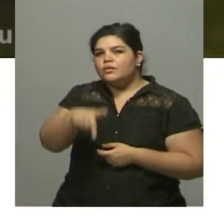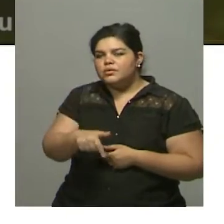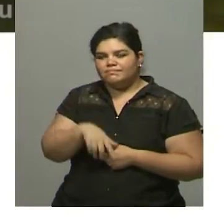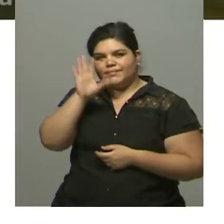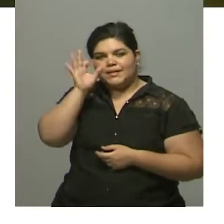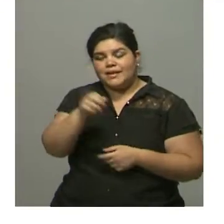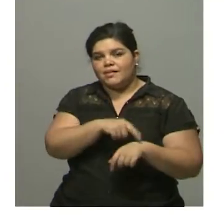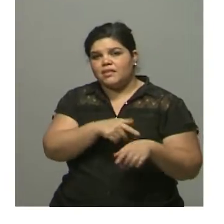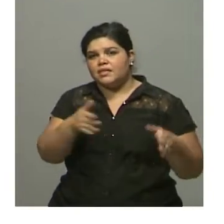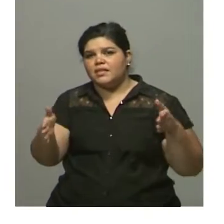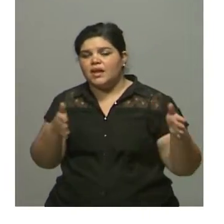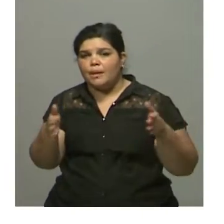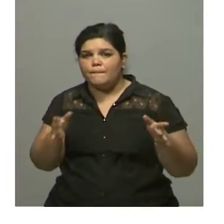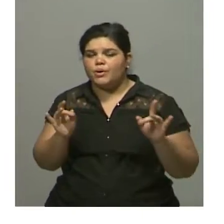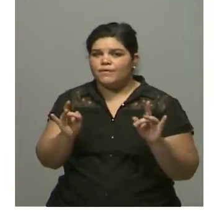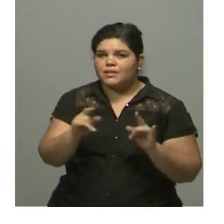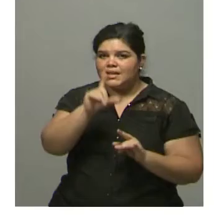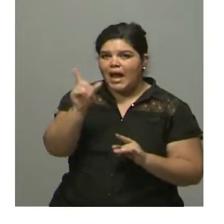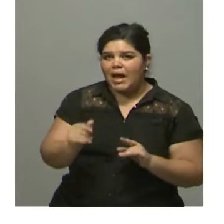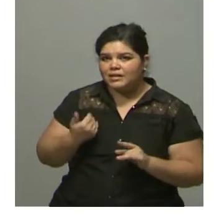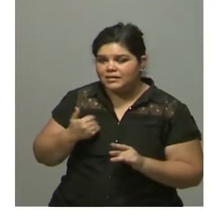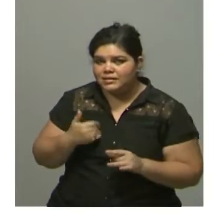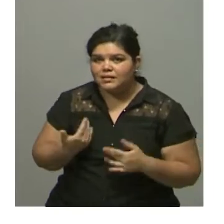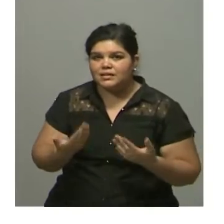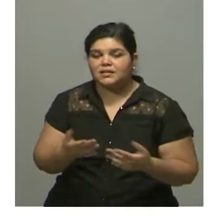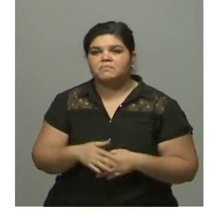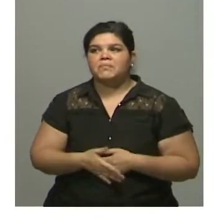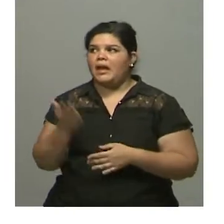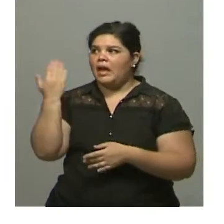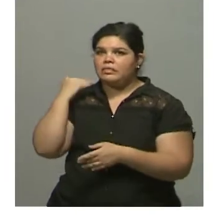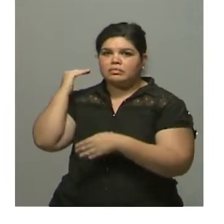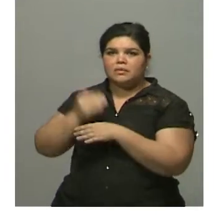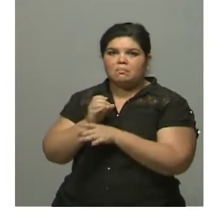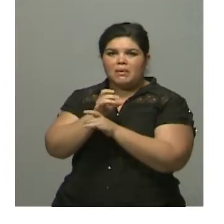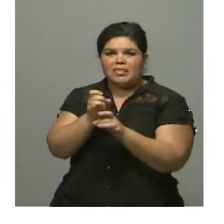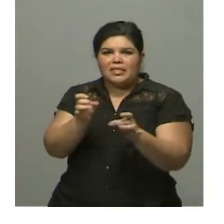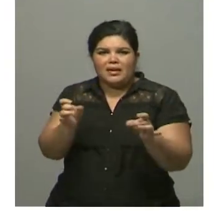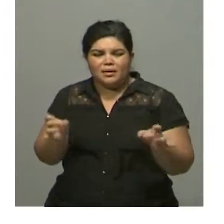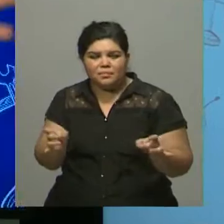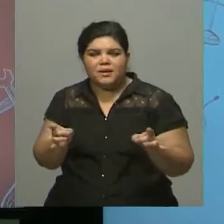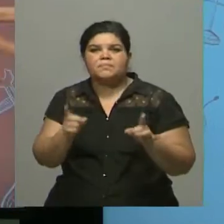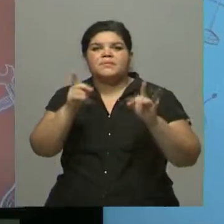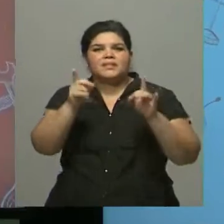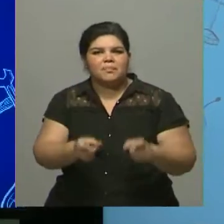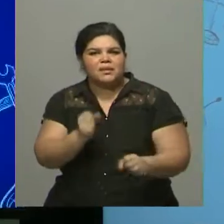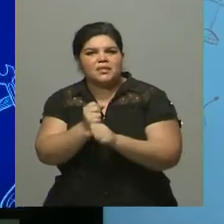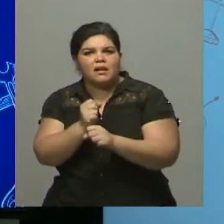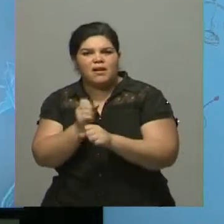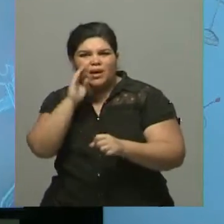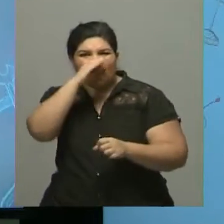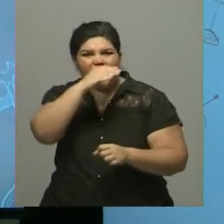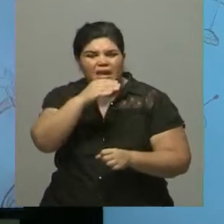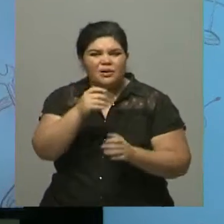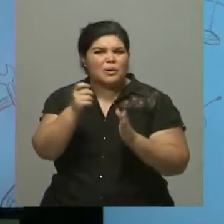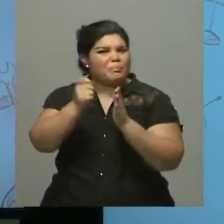que venimos de la pandemia, que las consecuencias, que la situación de cómo está el empleo negro, precarizado, ¿cómo es la demanda que tienen